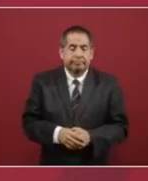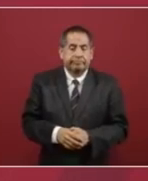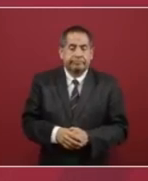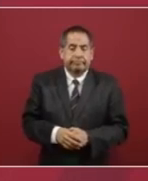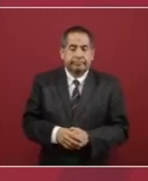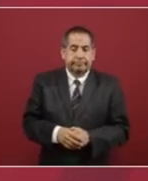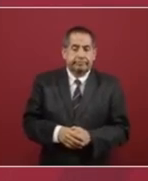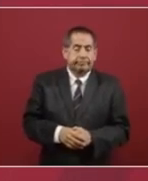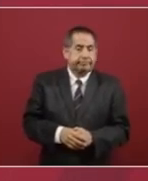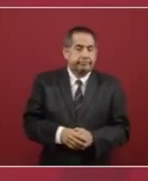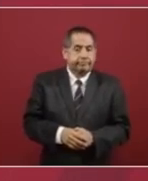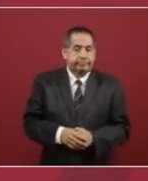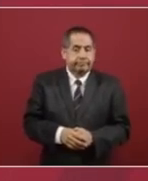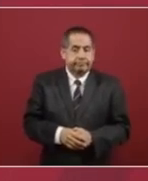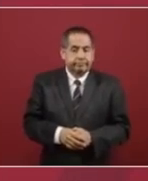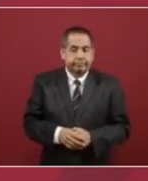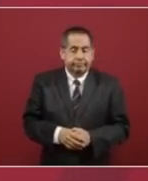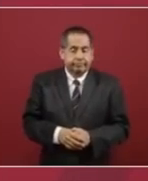tiene que